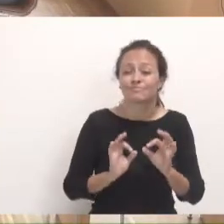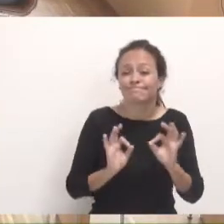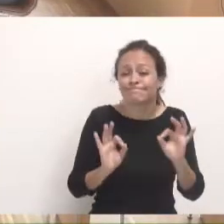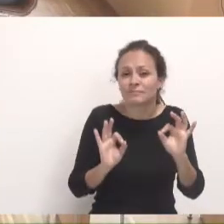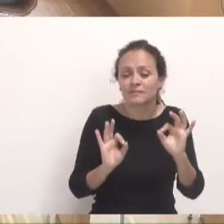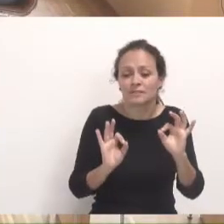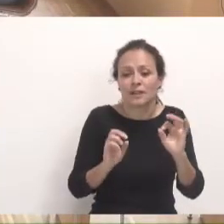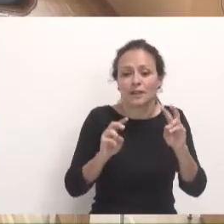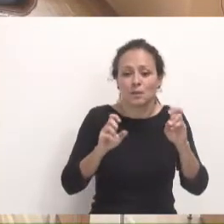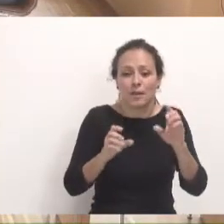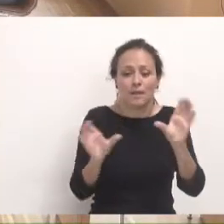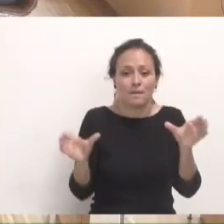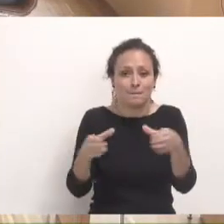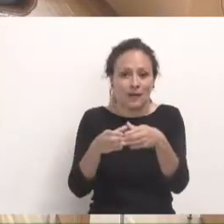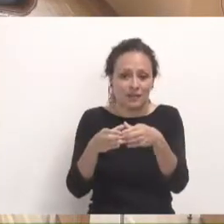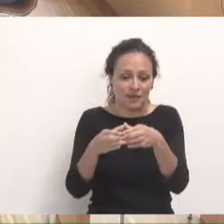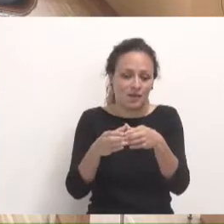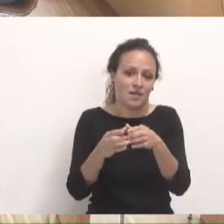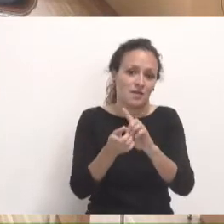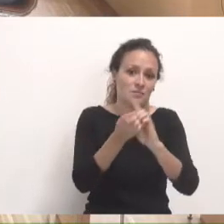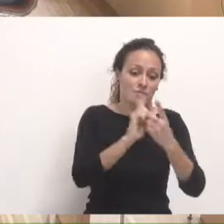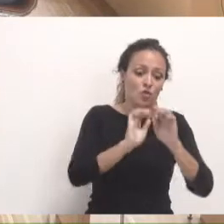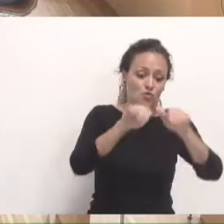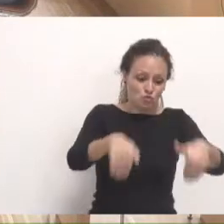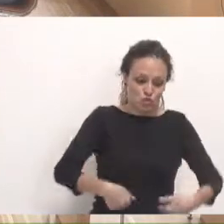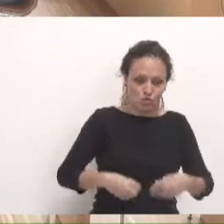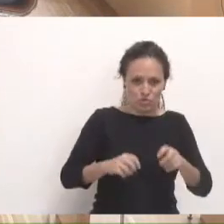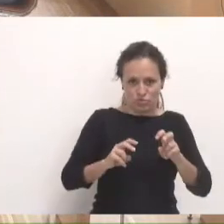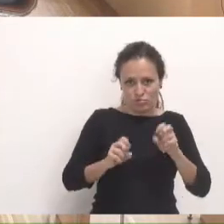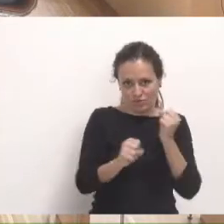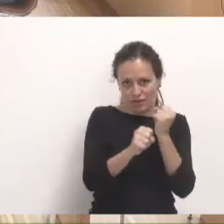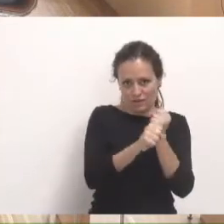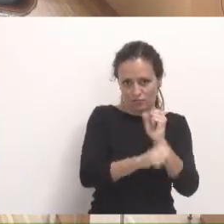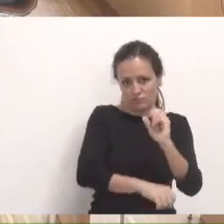plantilla y relación de puestos de trabajo de la corporación. ¿Alguna intervención de los grupos?